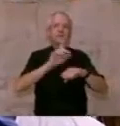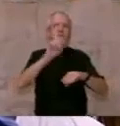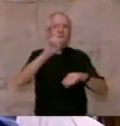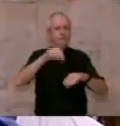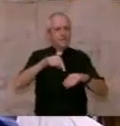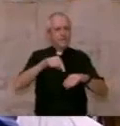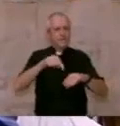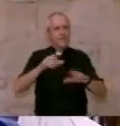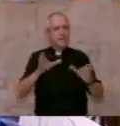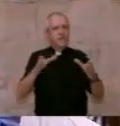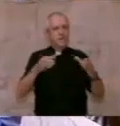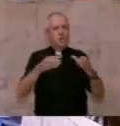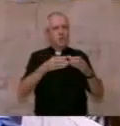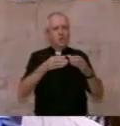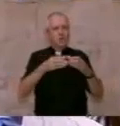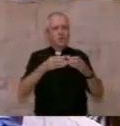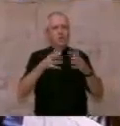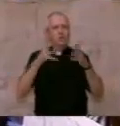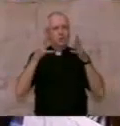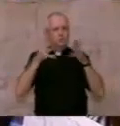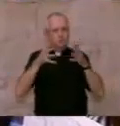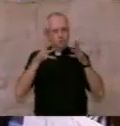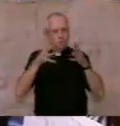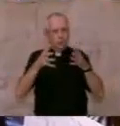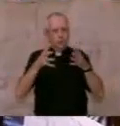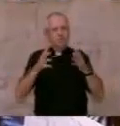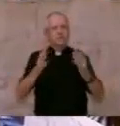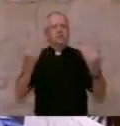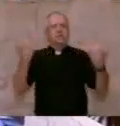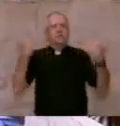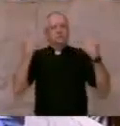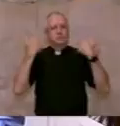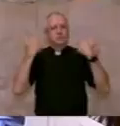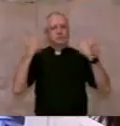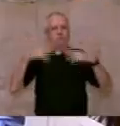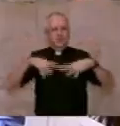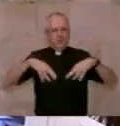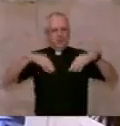también el Colegio de Consultores, el Capítulo Catedral,